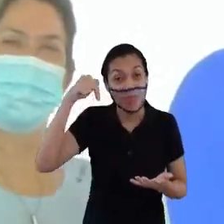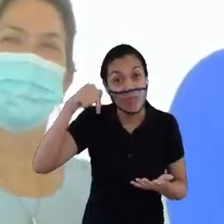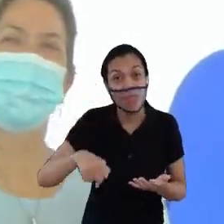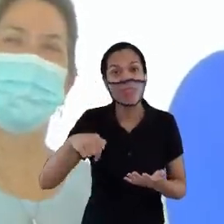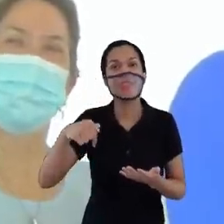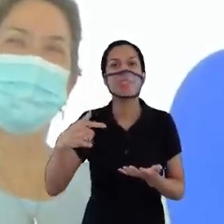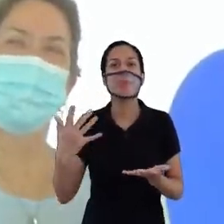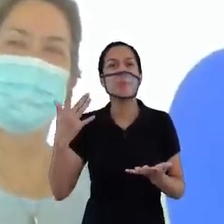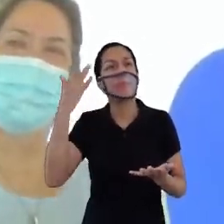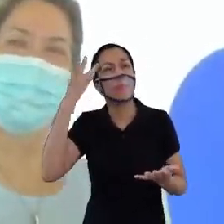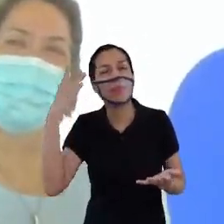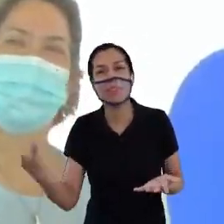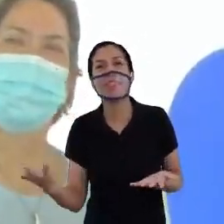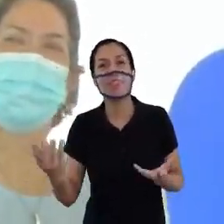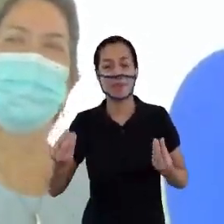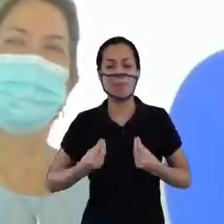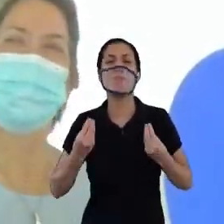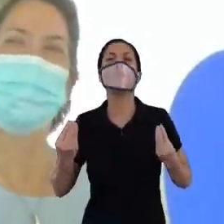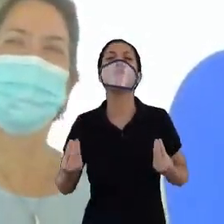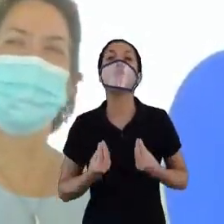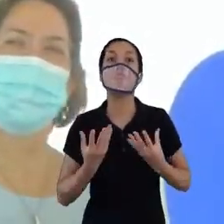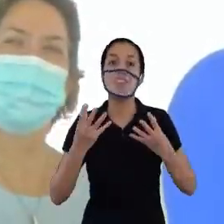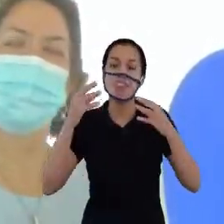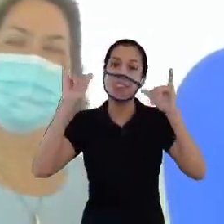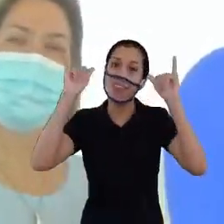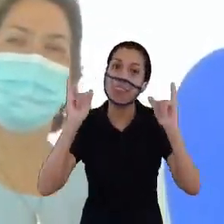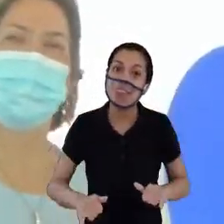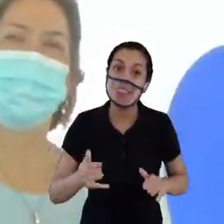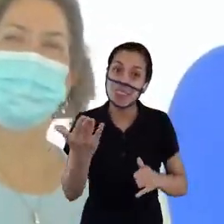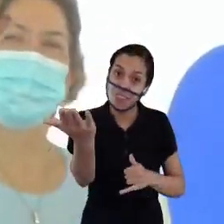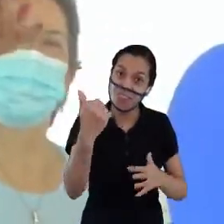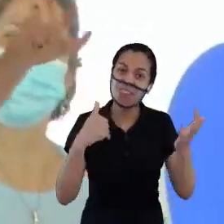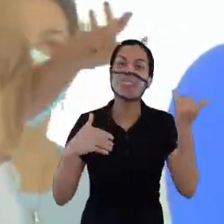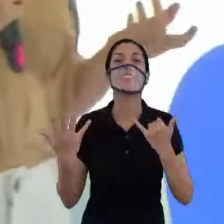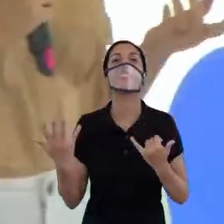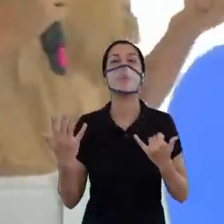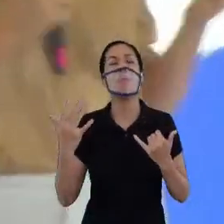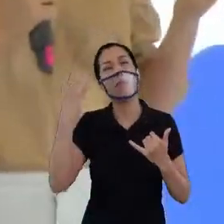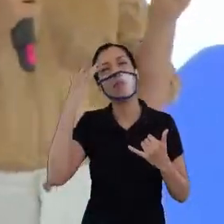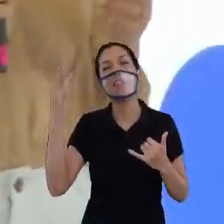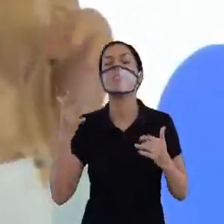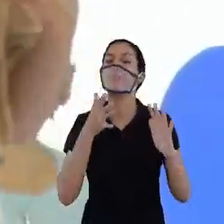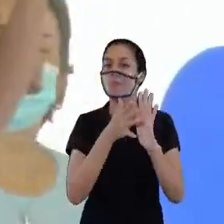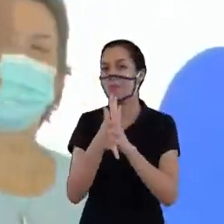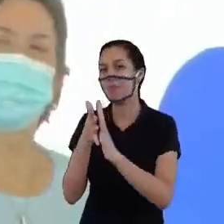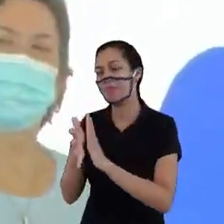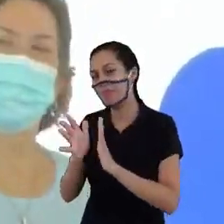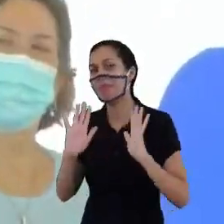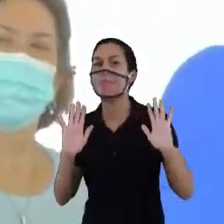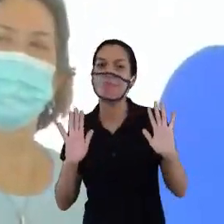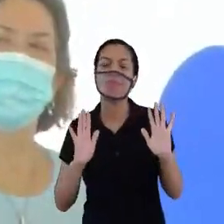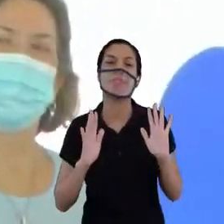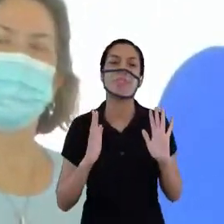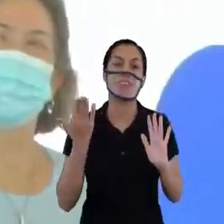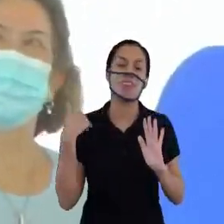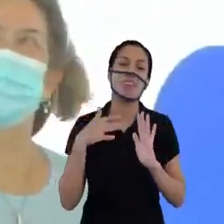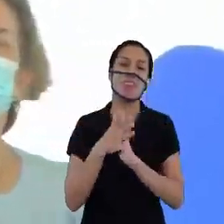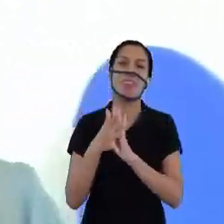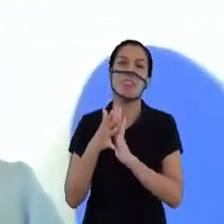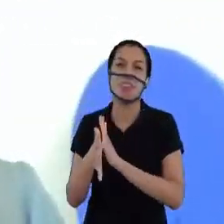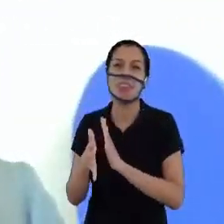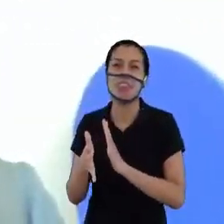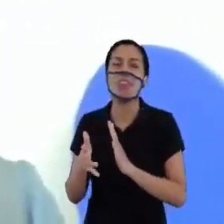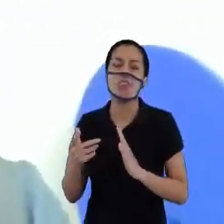venir a Barranquilla a vivir. Y somos conscientes, sin duda alguna, de los retos que tenemos, pero